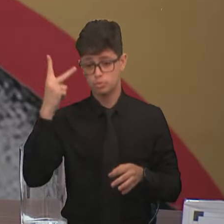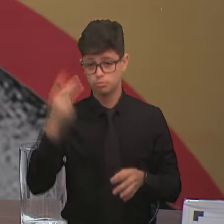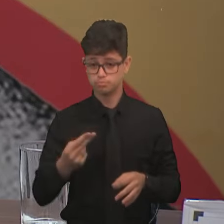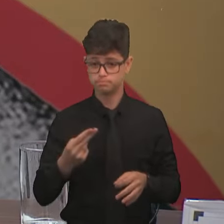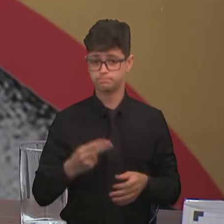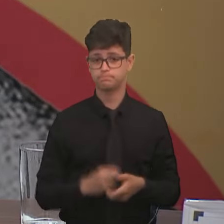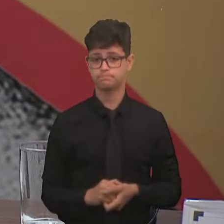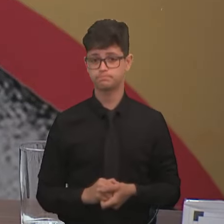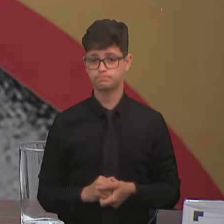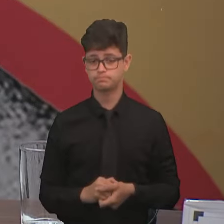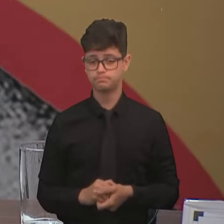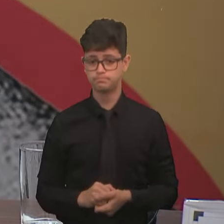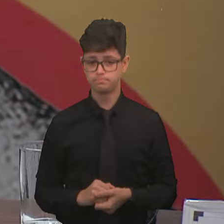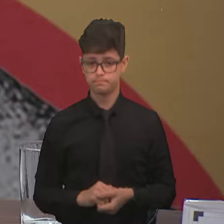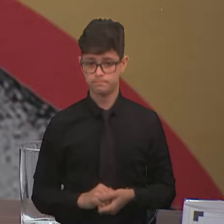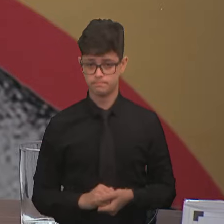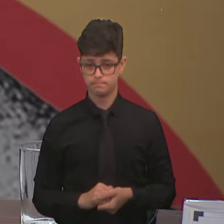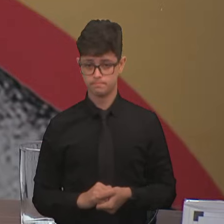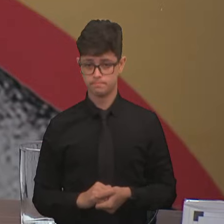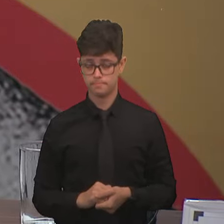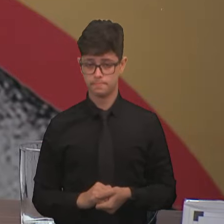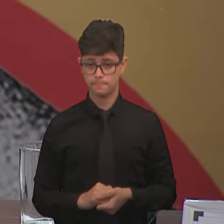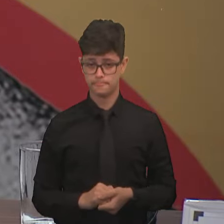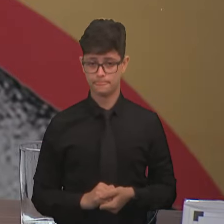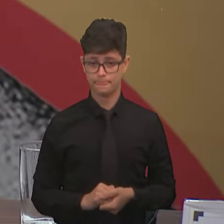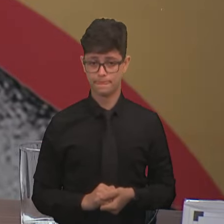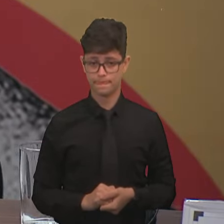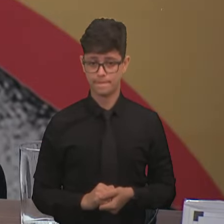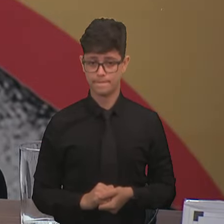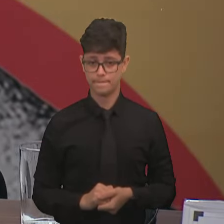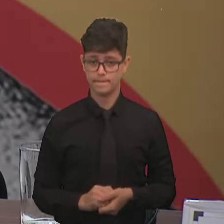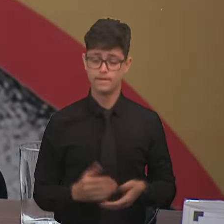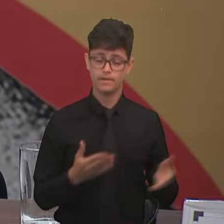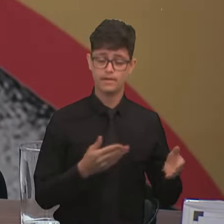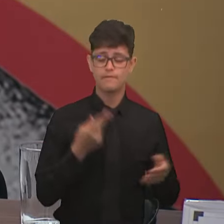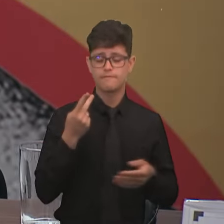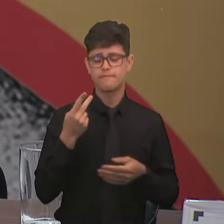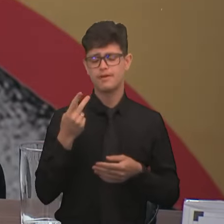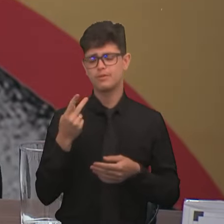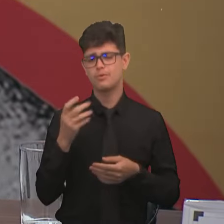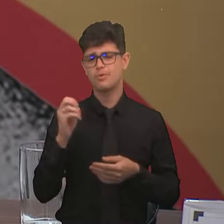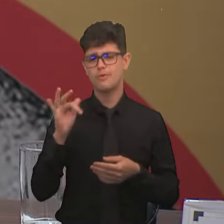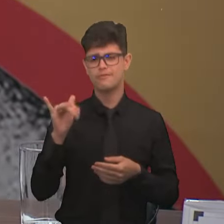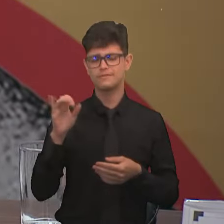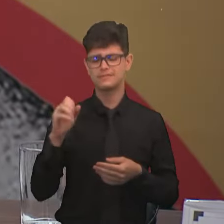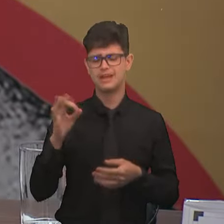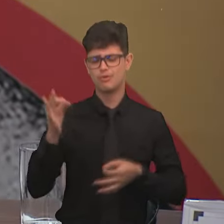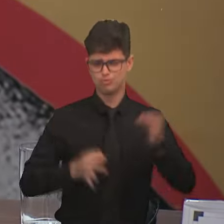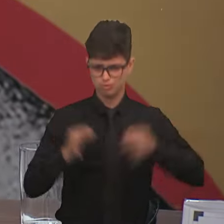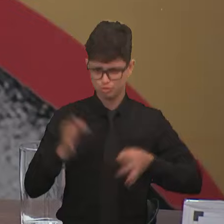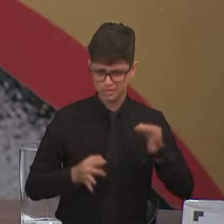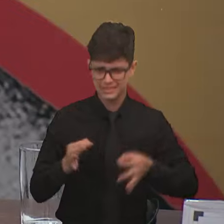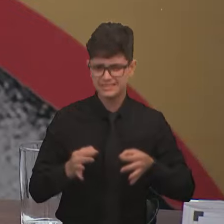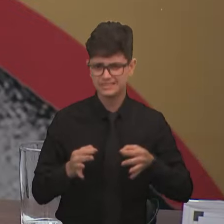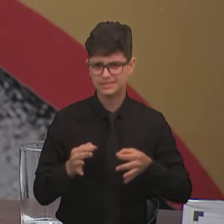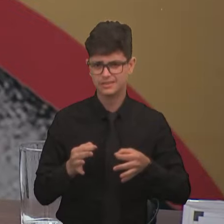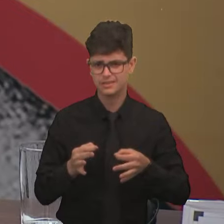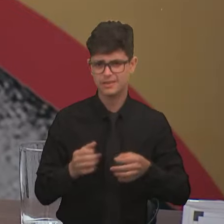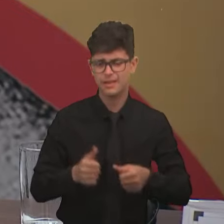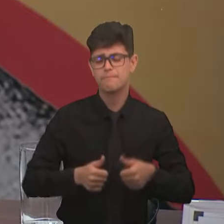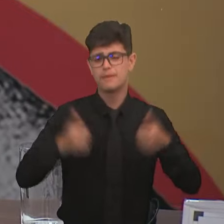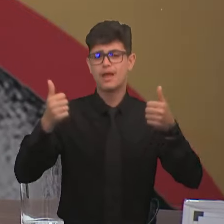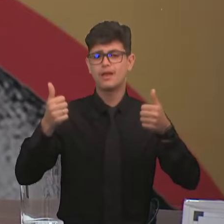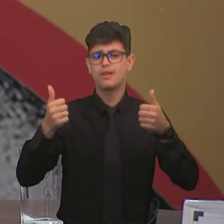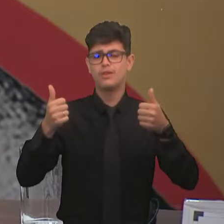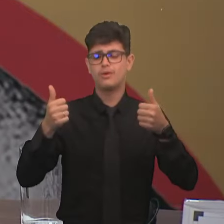Equitativa. Ministro Barroso habló del tema de los oficiales de justicia. Seguro, tenemos